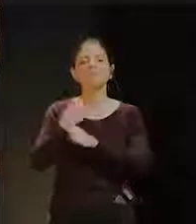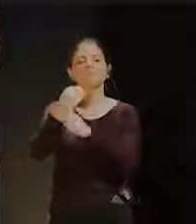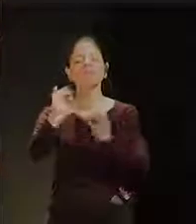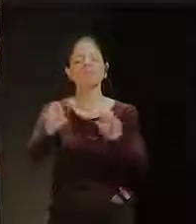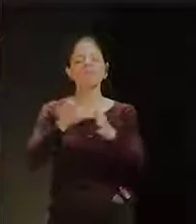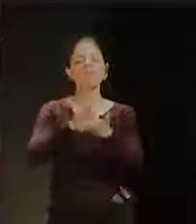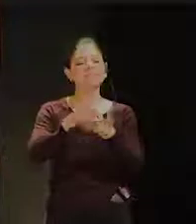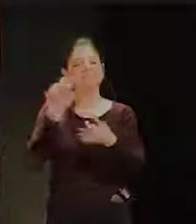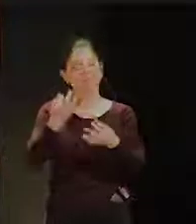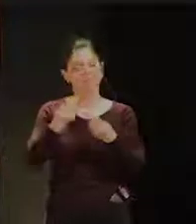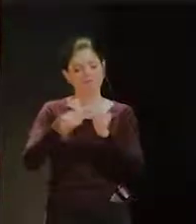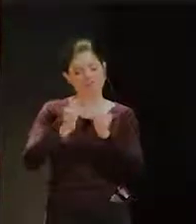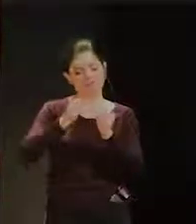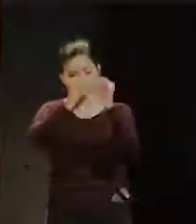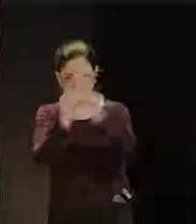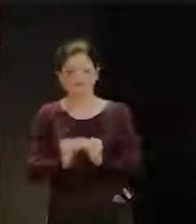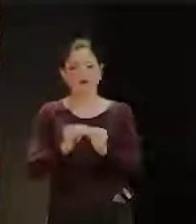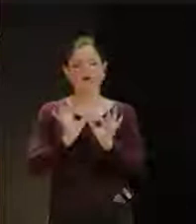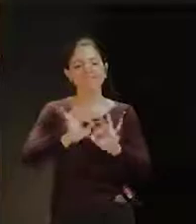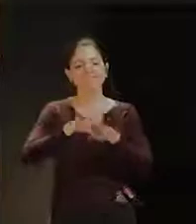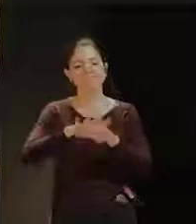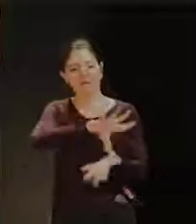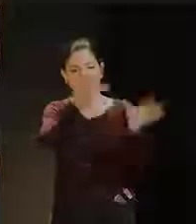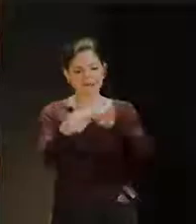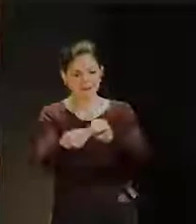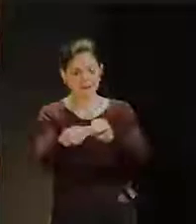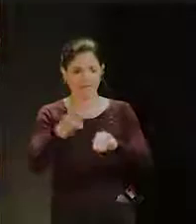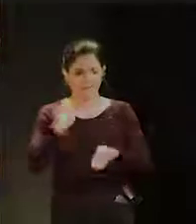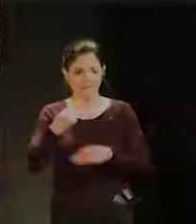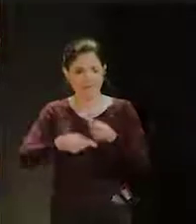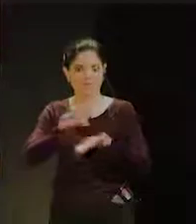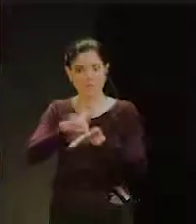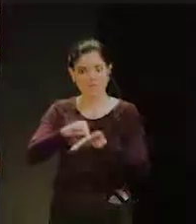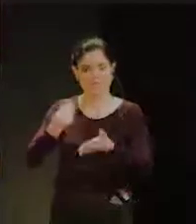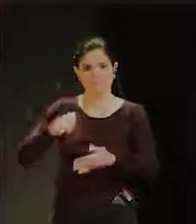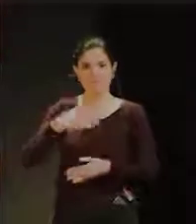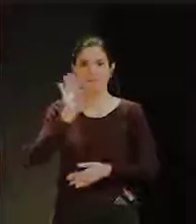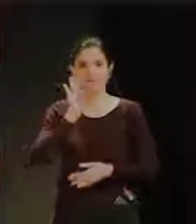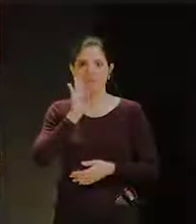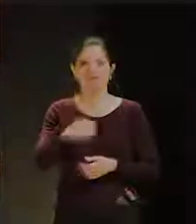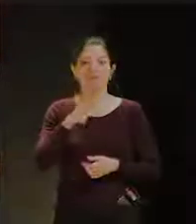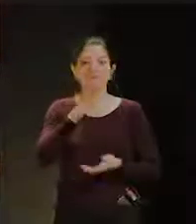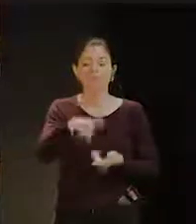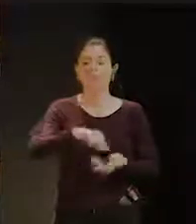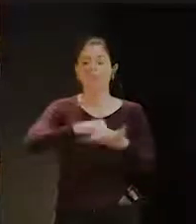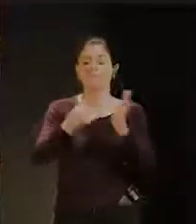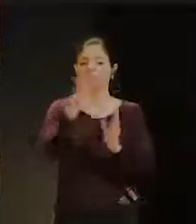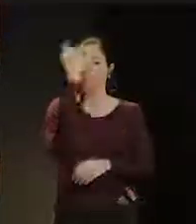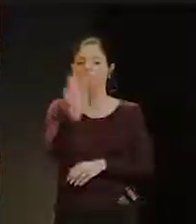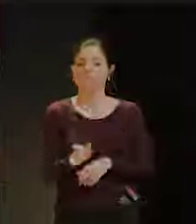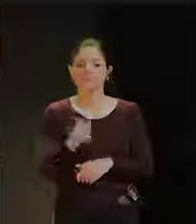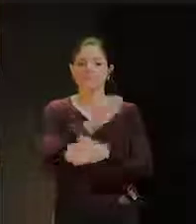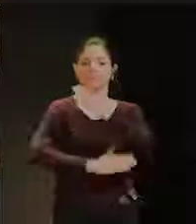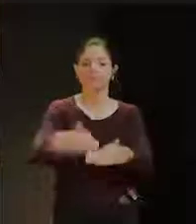deben realizar los ajustes necesarios y esto afecta la forma en que se realizan estos servicios. Por lo tanto, de esta forma, una persona